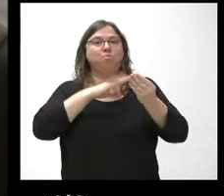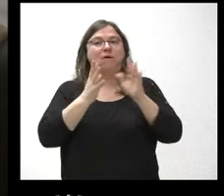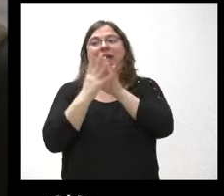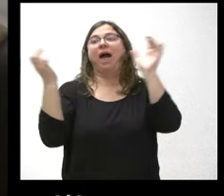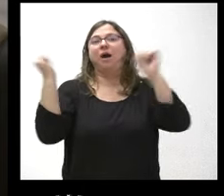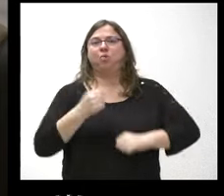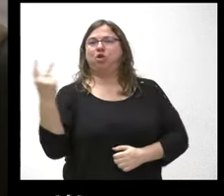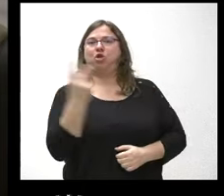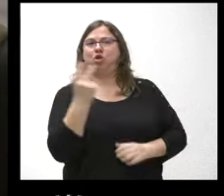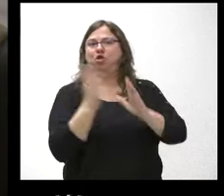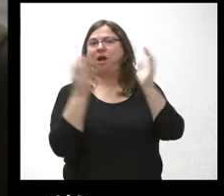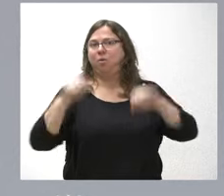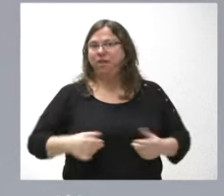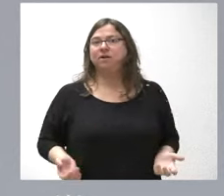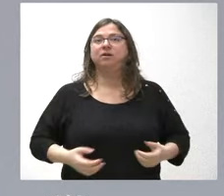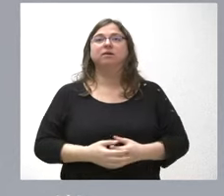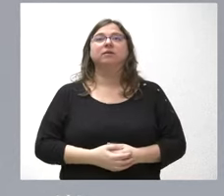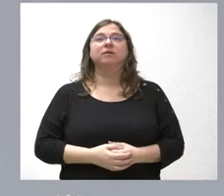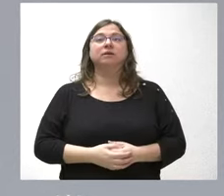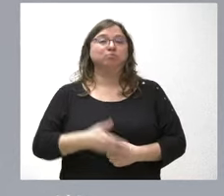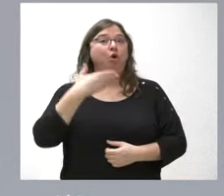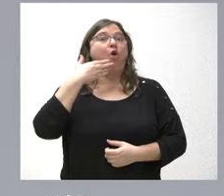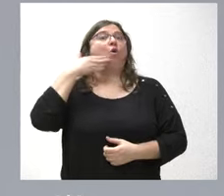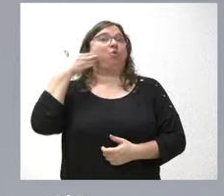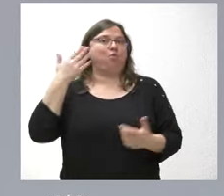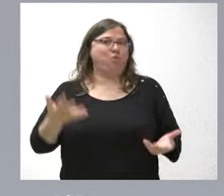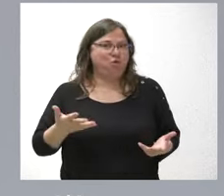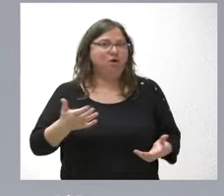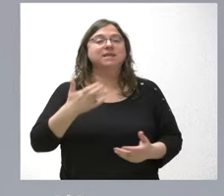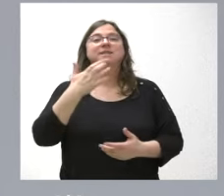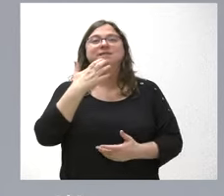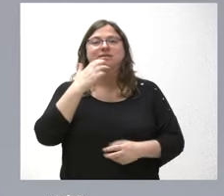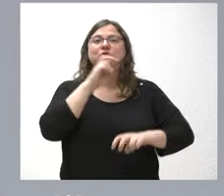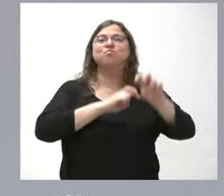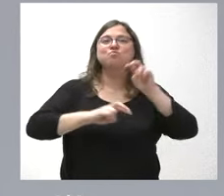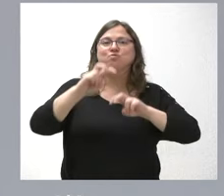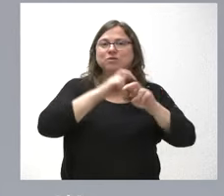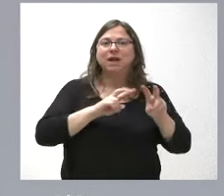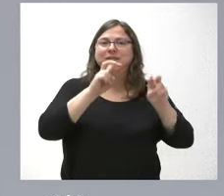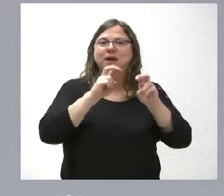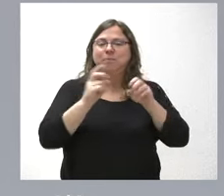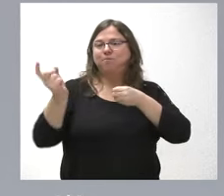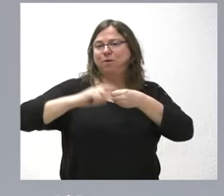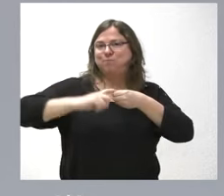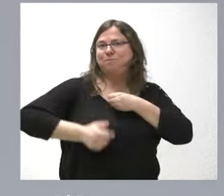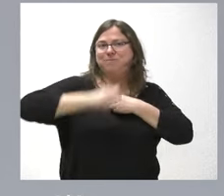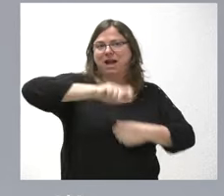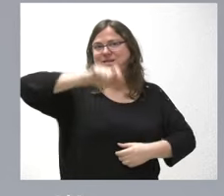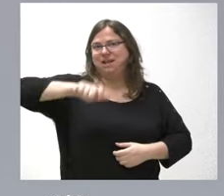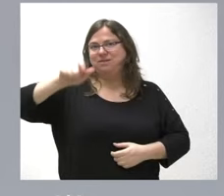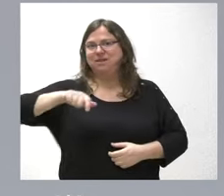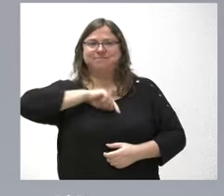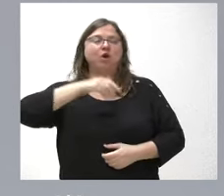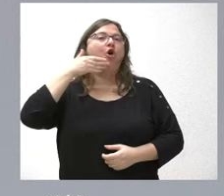las dos instituciones. Pues es un orgullo y una satisfacción que cada vez busquemos el que más gente se sienta orgullosa